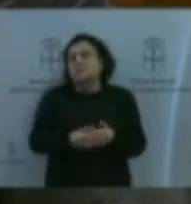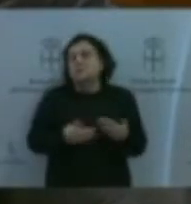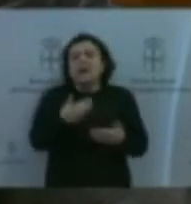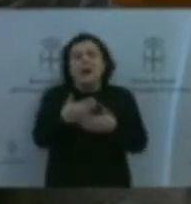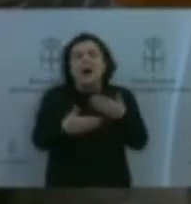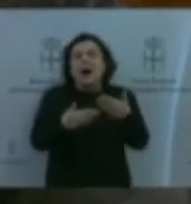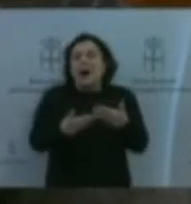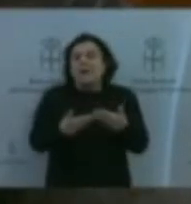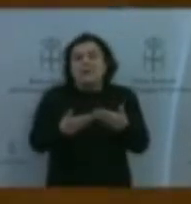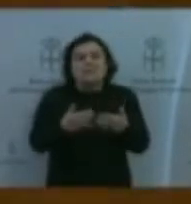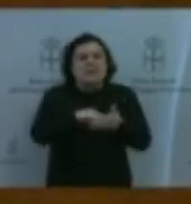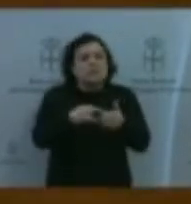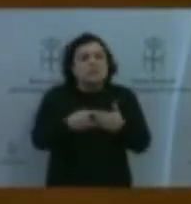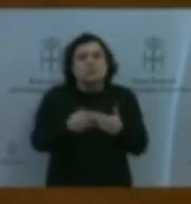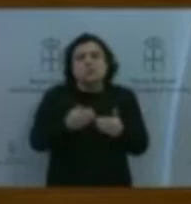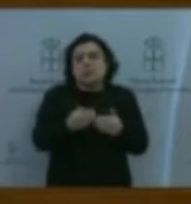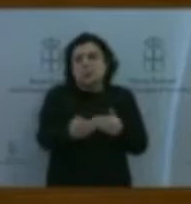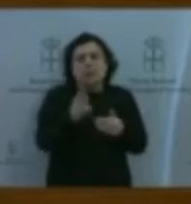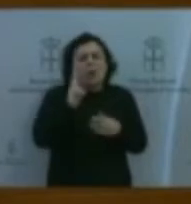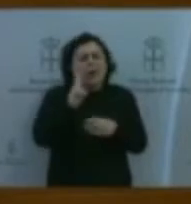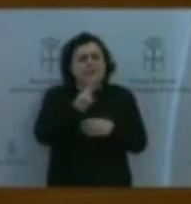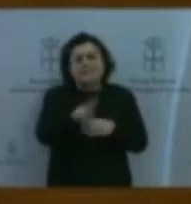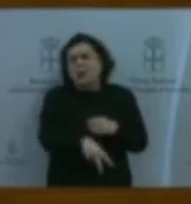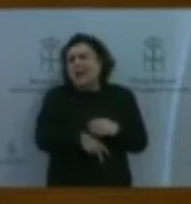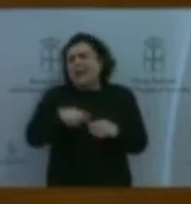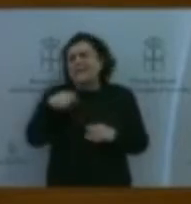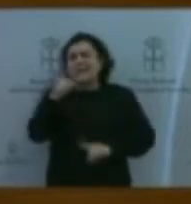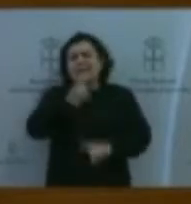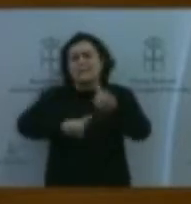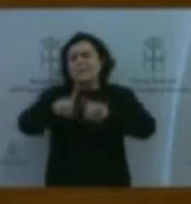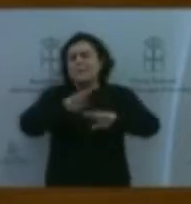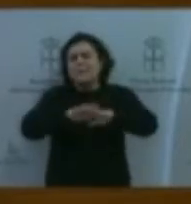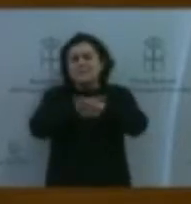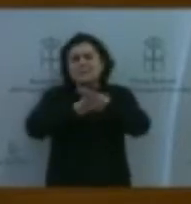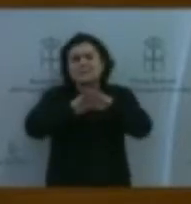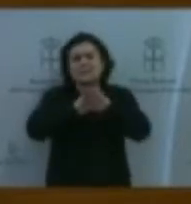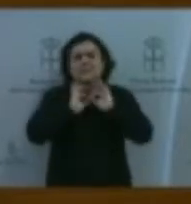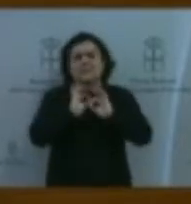estos problemas estructurales que creemos que no han recibido la suficiente atención, ¿no?